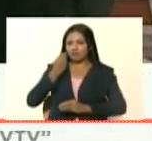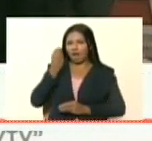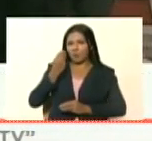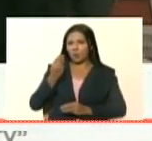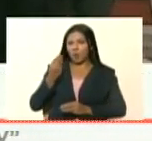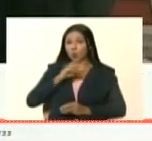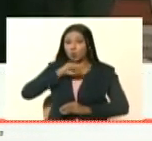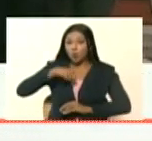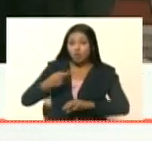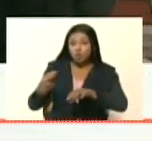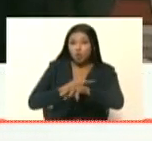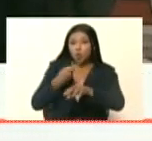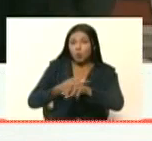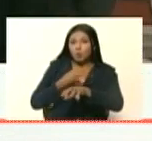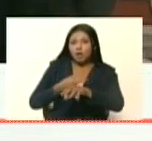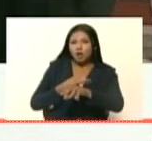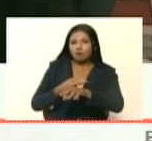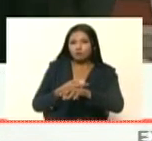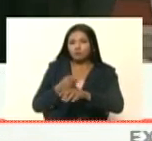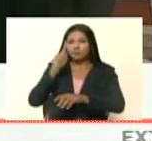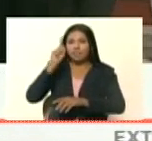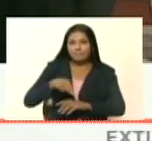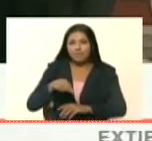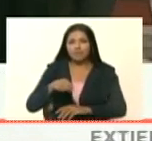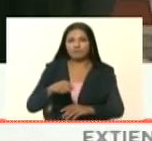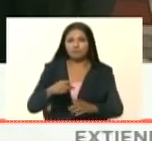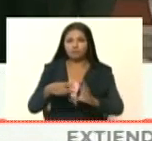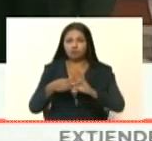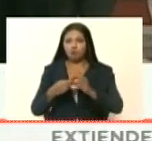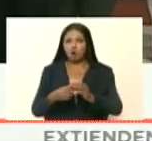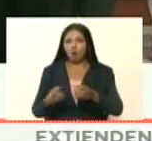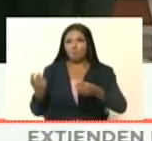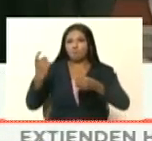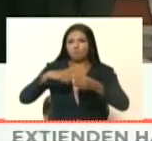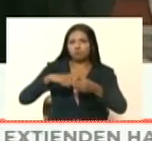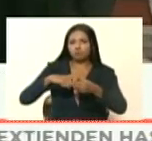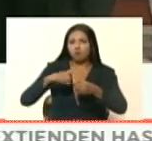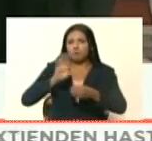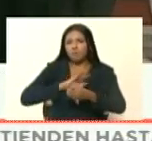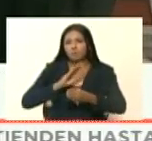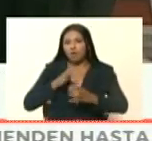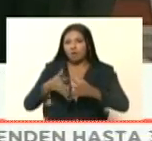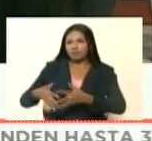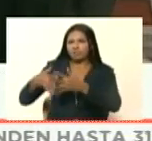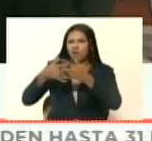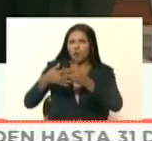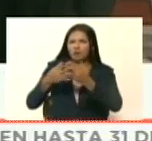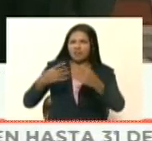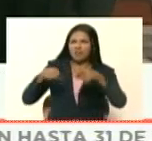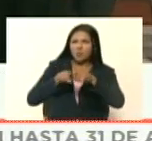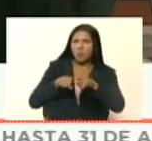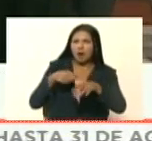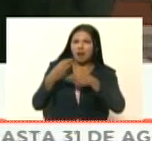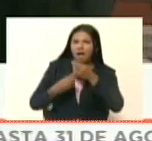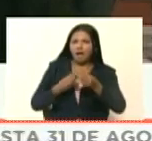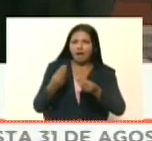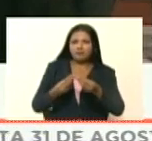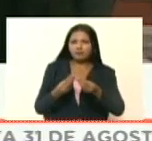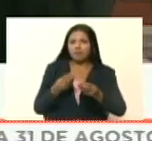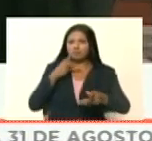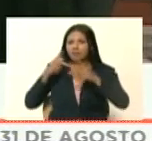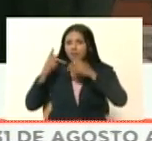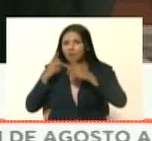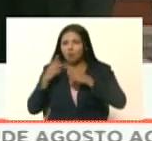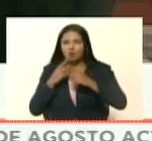nuestro gobierno y los medios corporativos de Estados Unidos actúan como un brazo de la